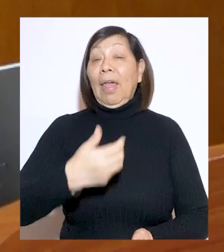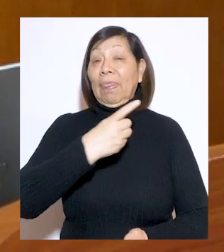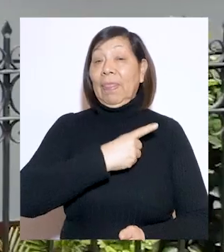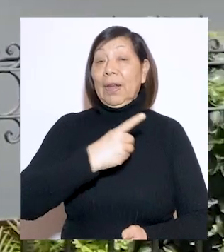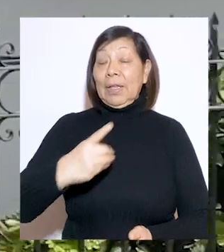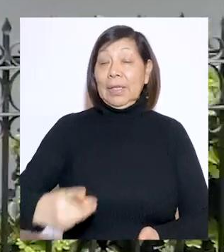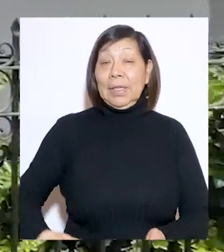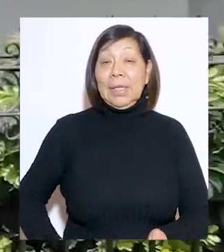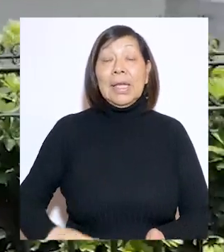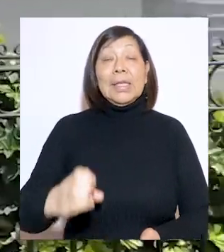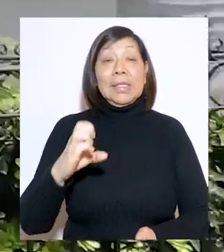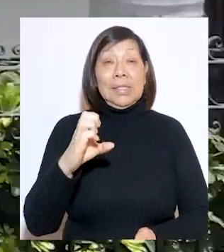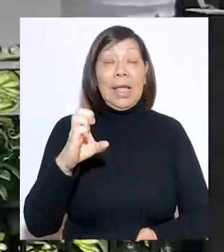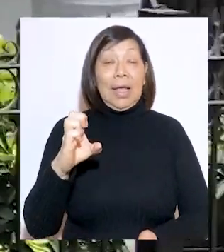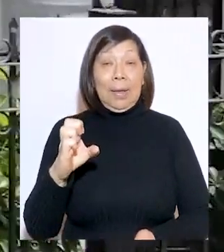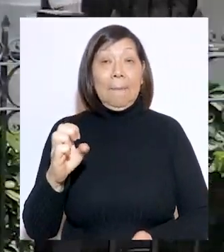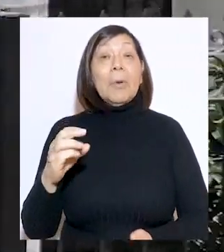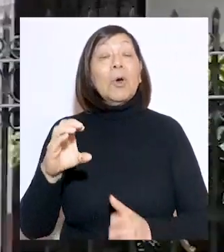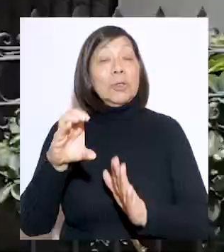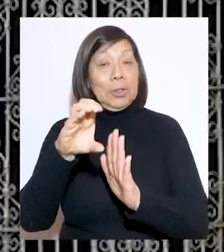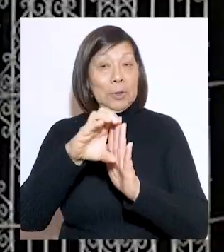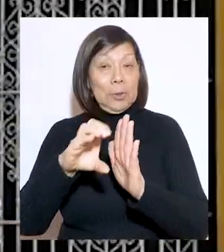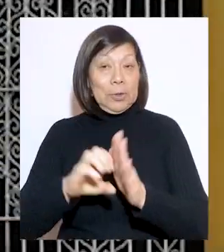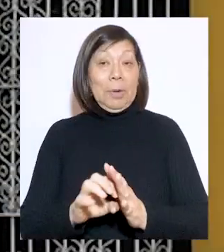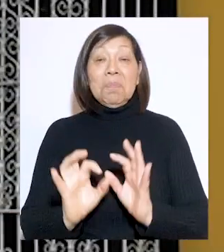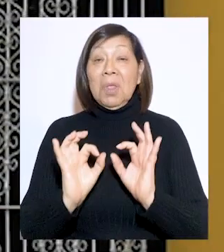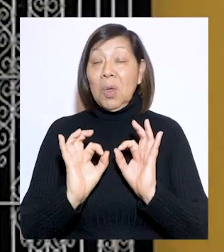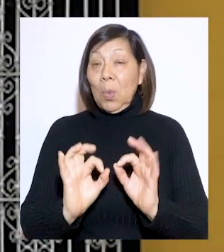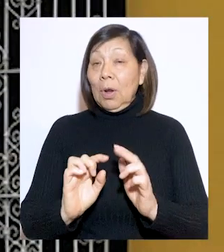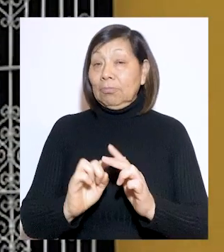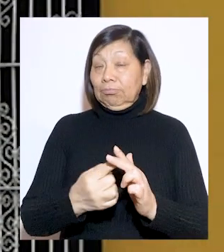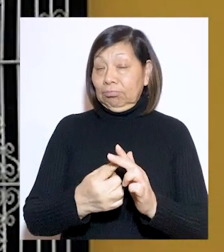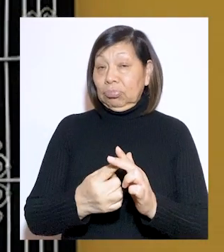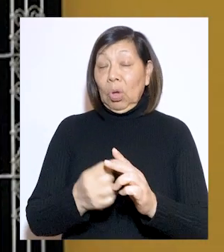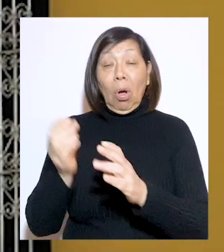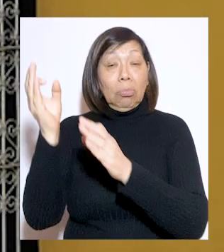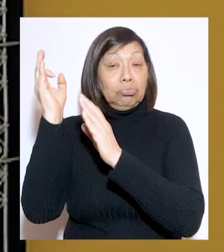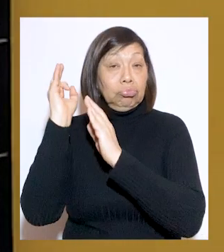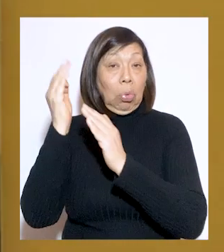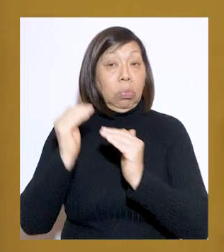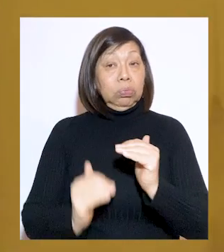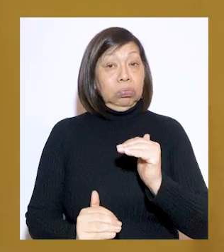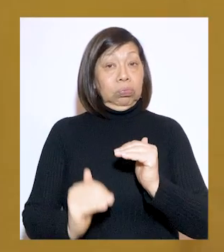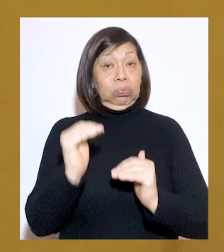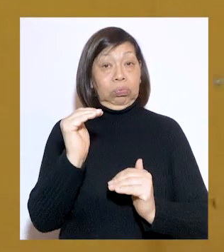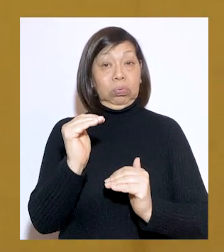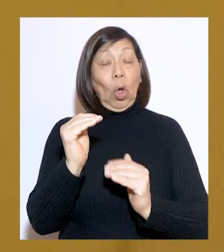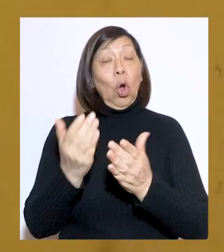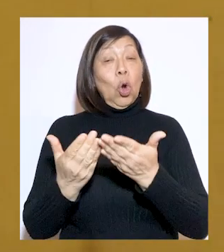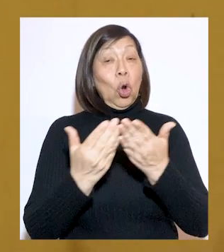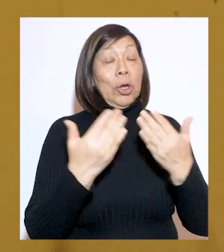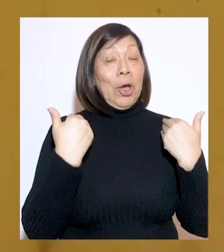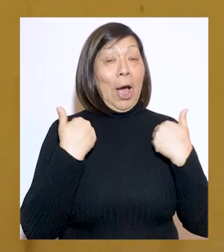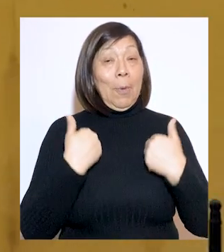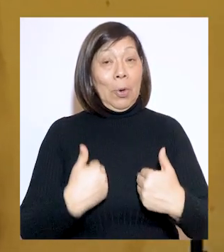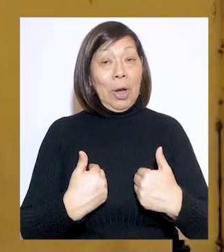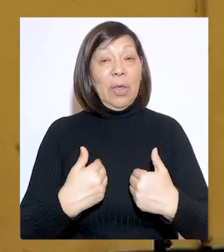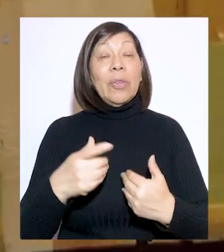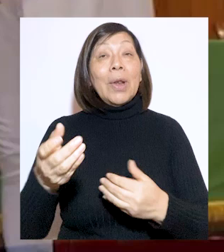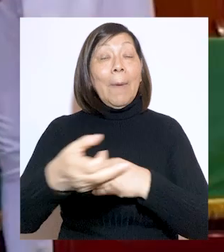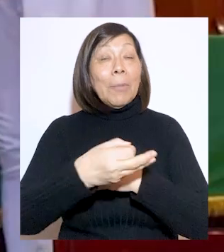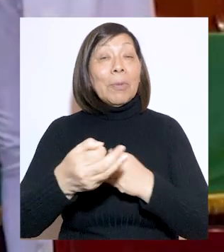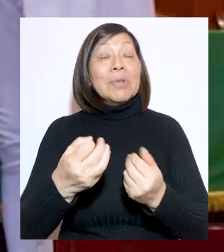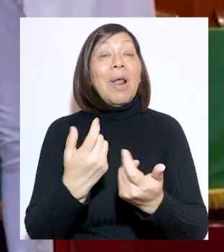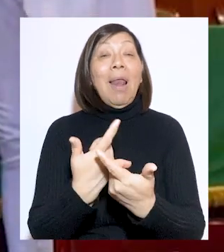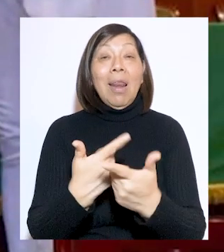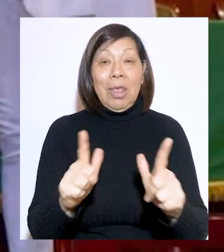general del Centro de Estudios Constitucionales, la misma que se inició con una conferencia magistral en el Colegio de Abogados de la Libertad,